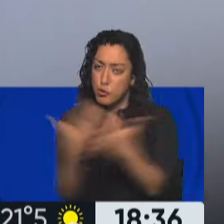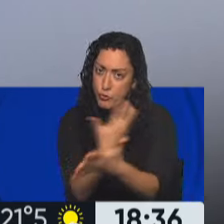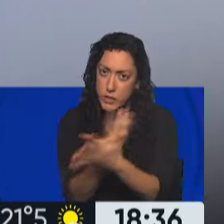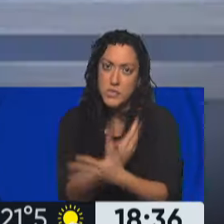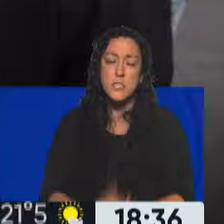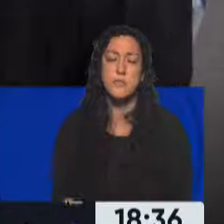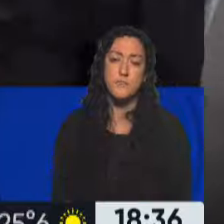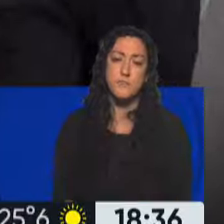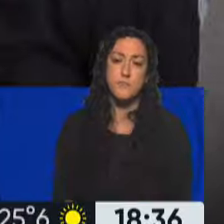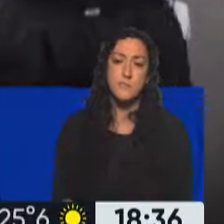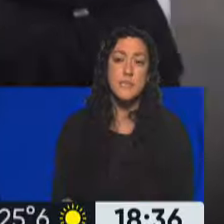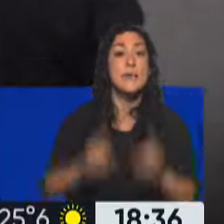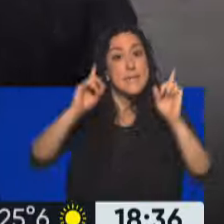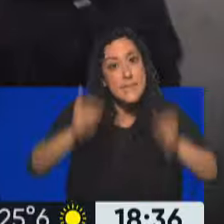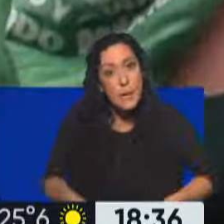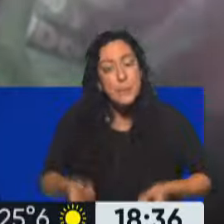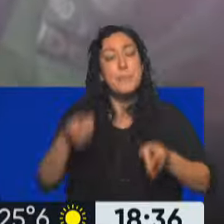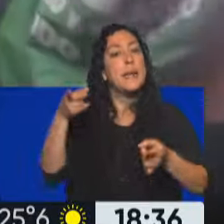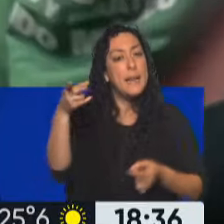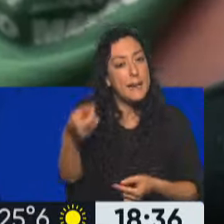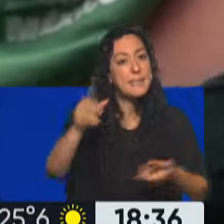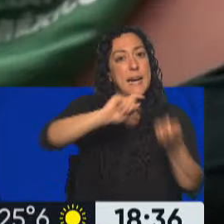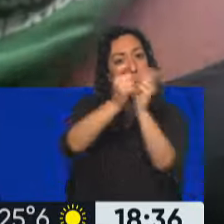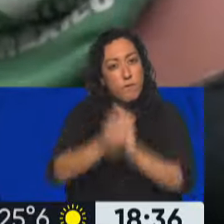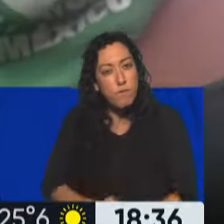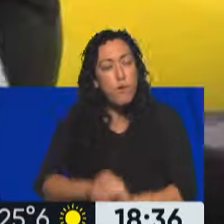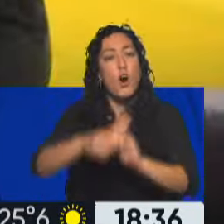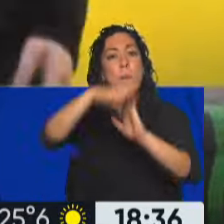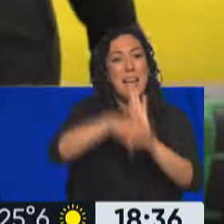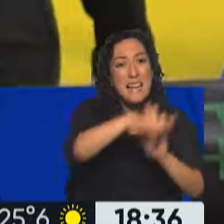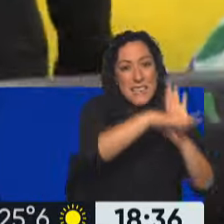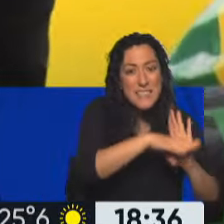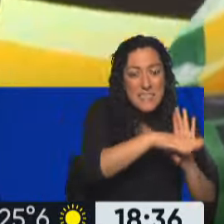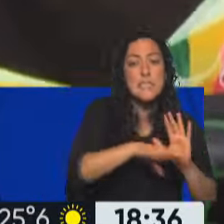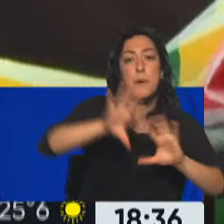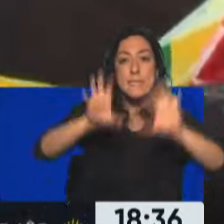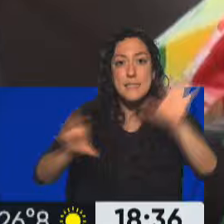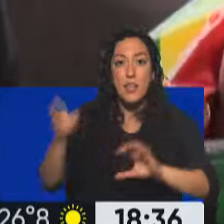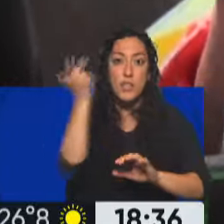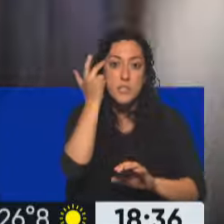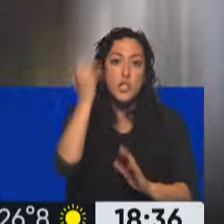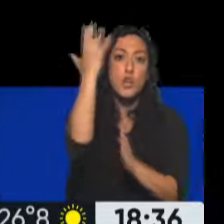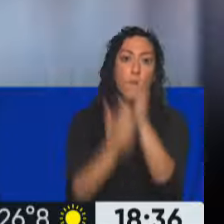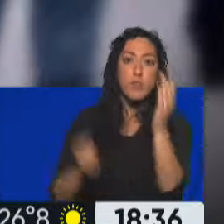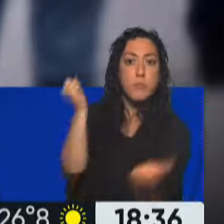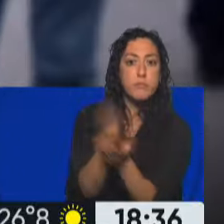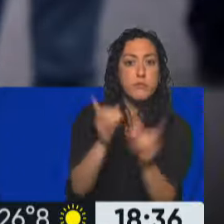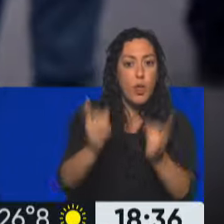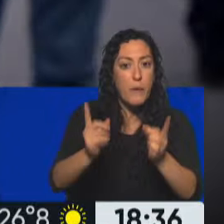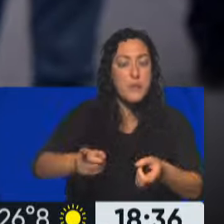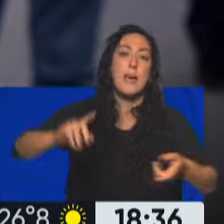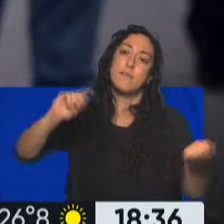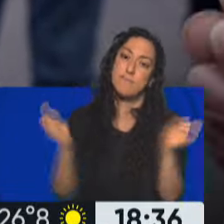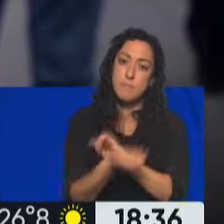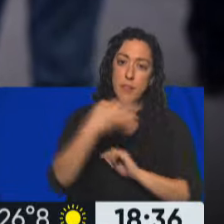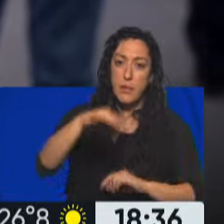económica. A esto se suma que deberá impulsar reformas legislativas de los 18 estados que aún penalizan el aborto. Vemos el ejemplo de